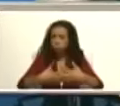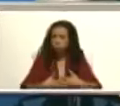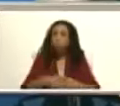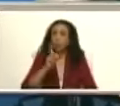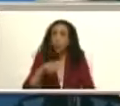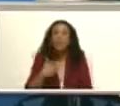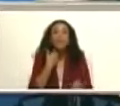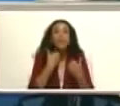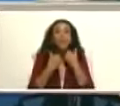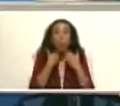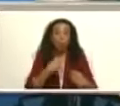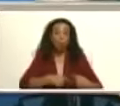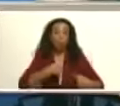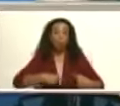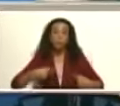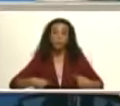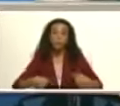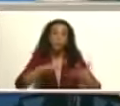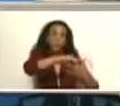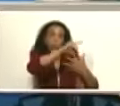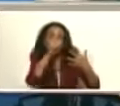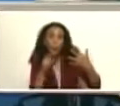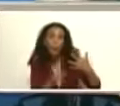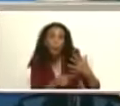Y enfermedades del corazón.